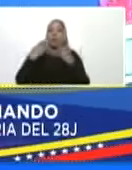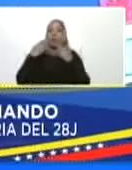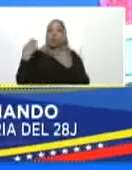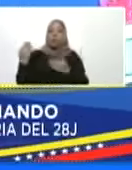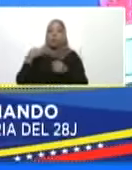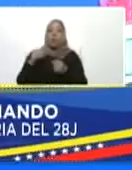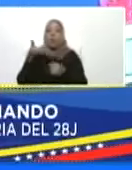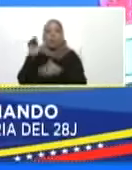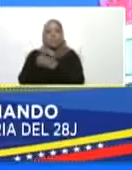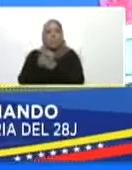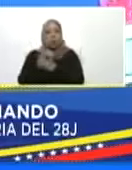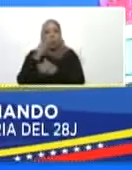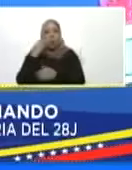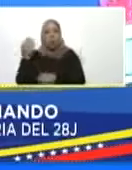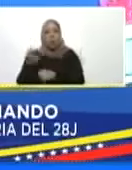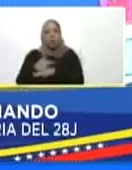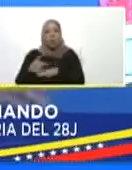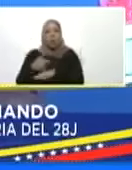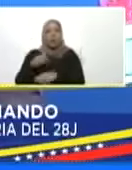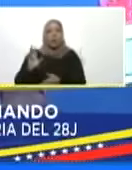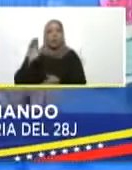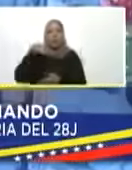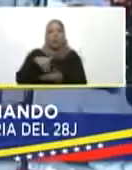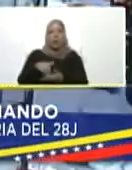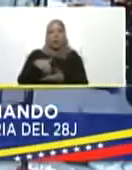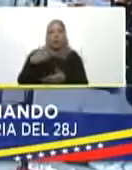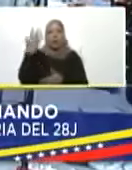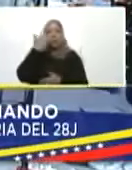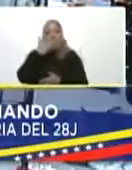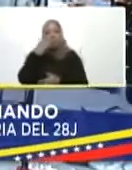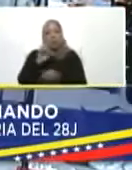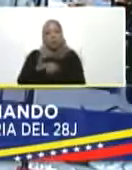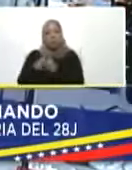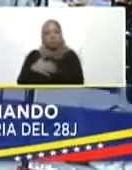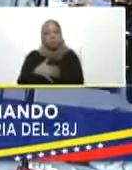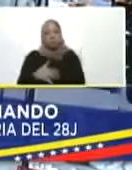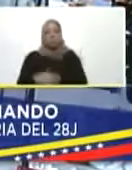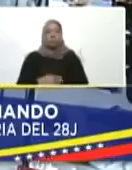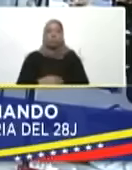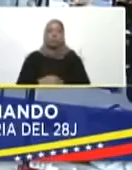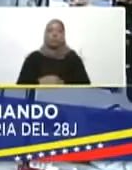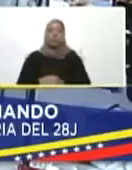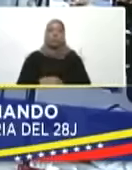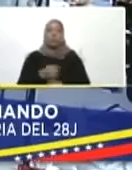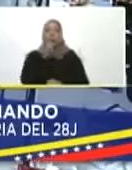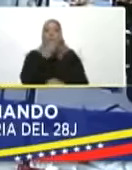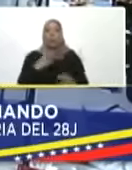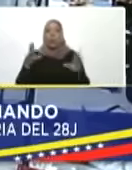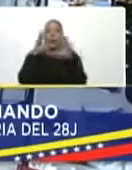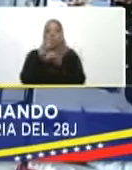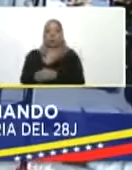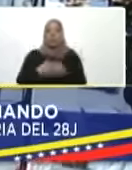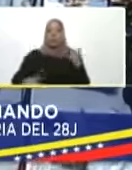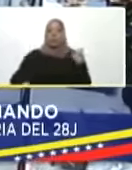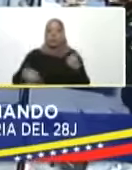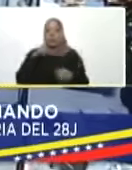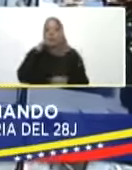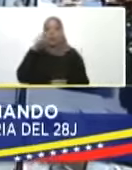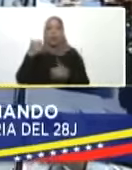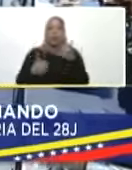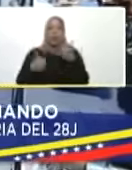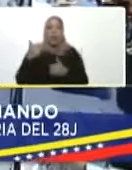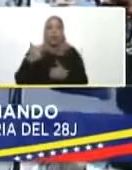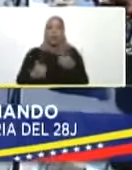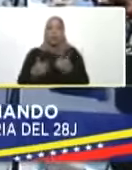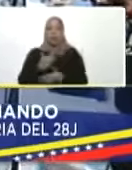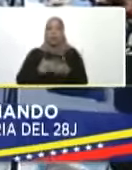me puedes decir? Adelante, compañero. Buenas noches, querido compañero Nicolás, presidente y candidato del pueblo y de la